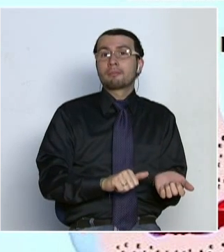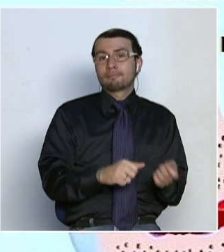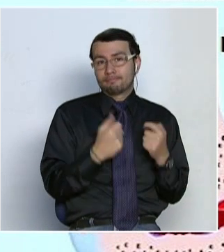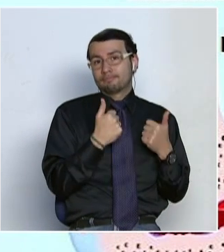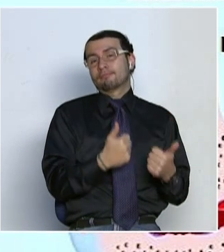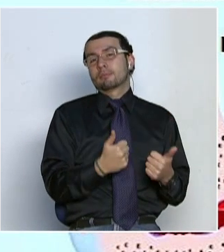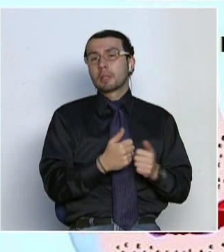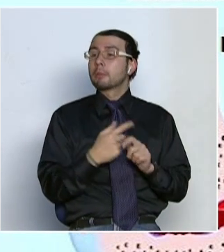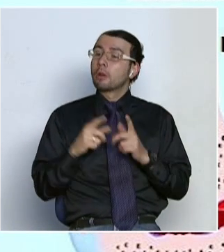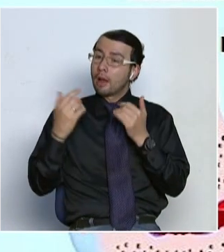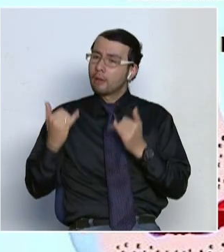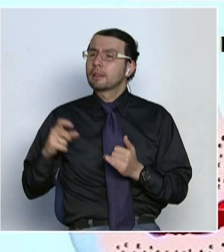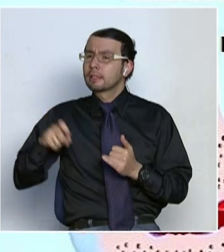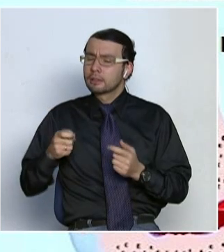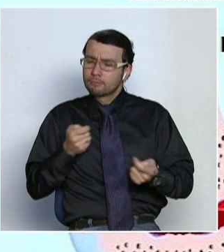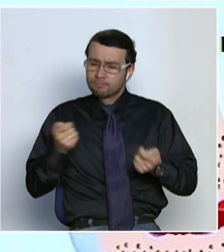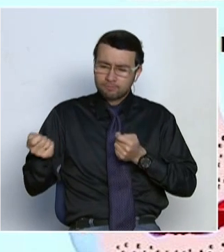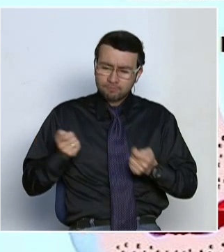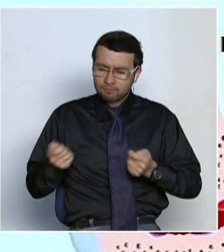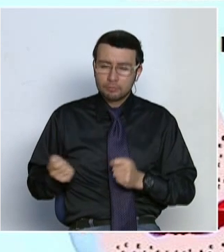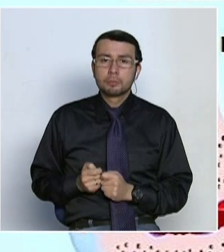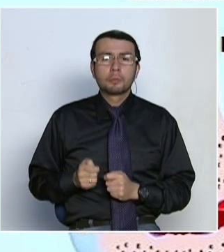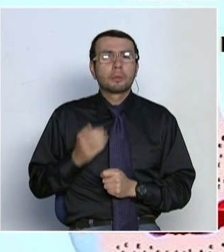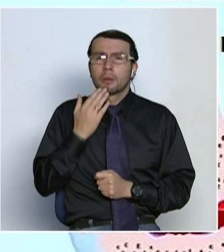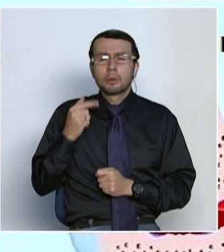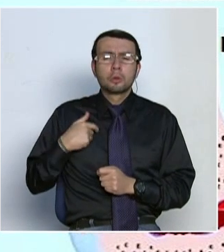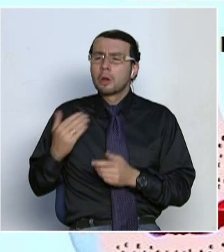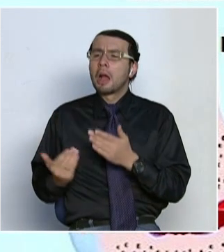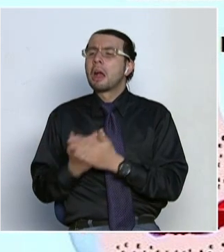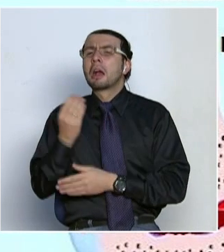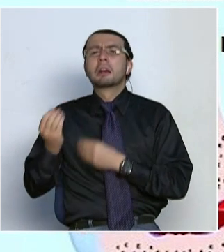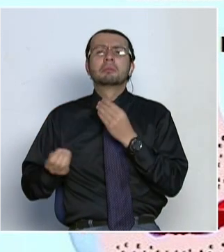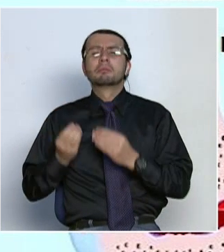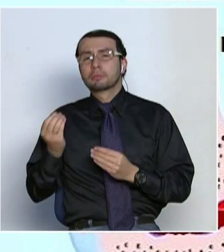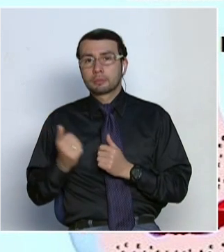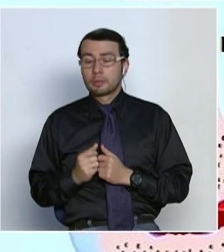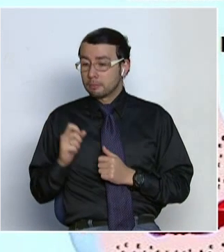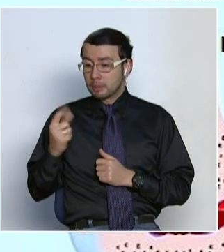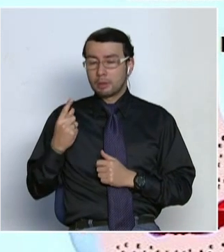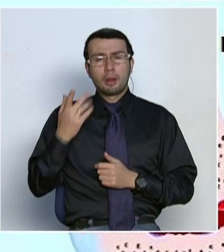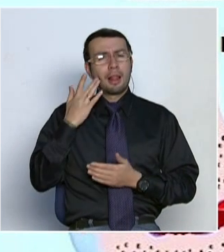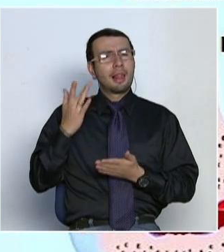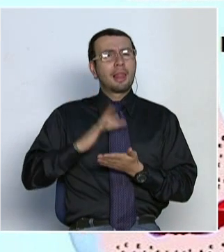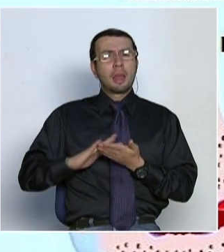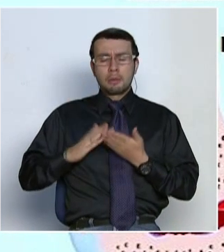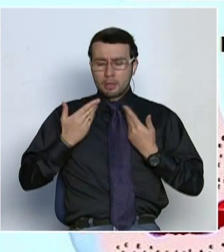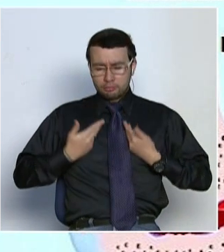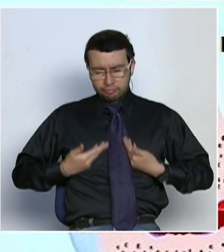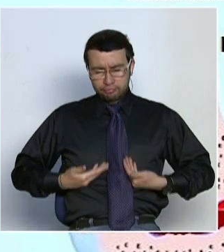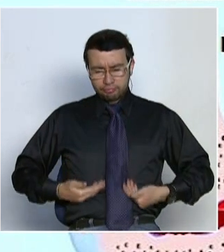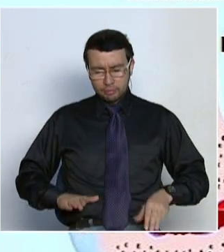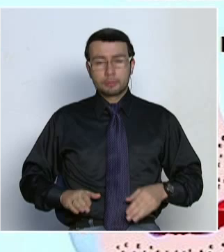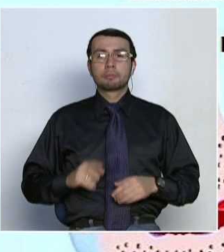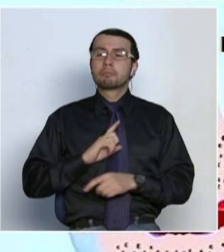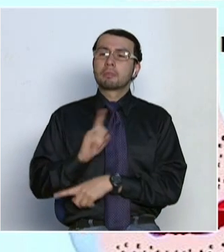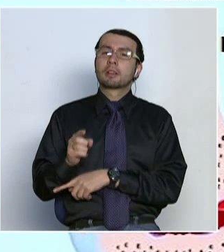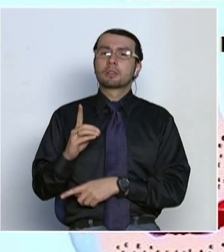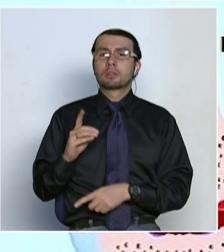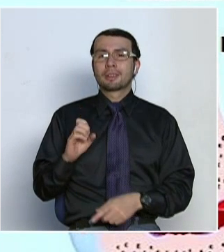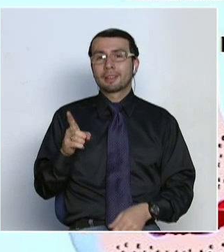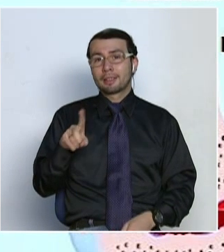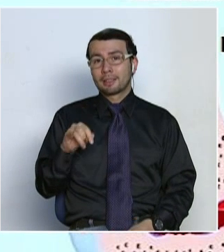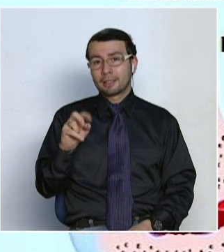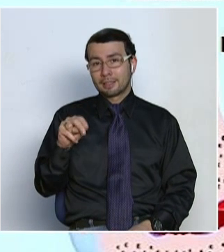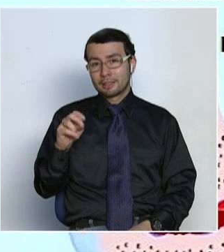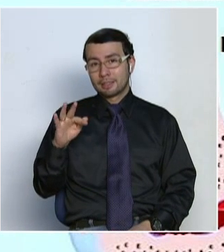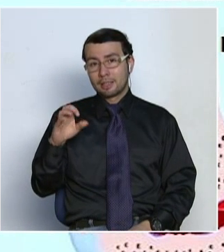Ahora necesita una serie de tratamientos. En el caso de ella, ¿yo qué empiezo? Una desintoxicación. Entonces le mando ya el Desintol, le